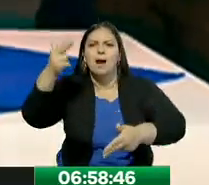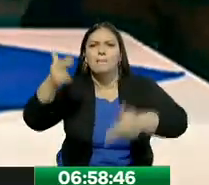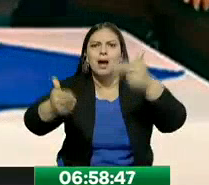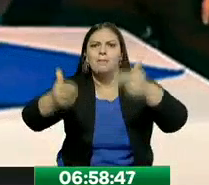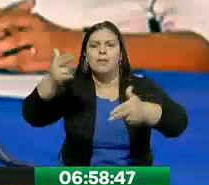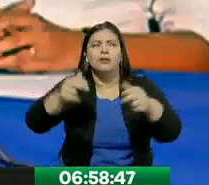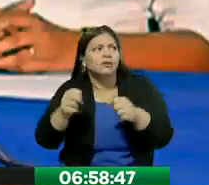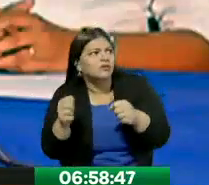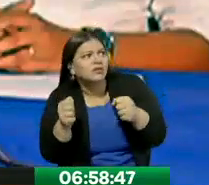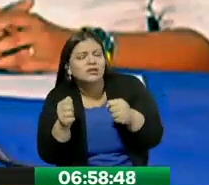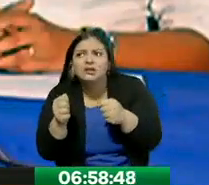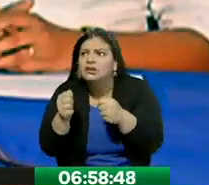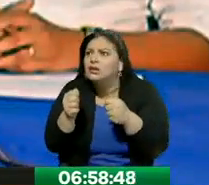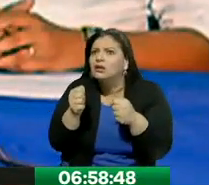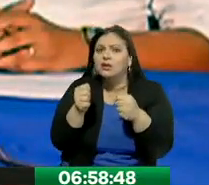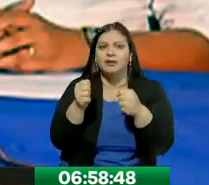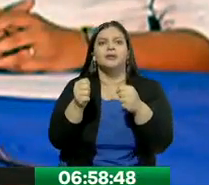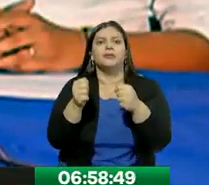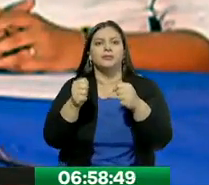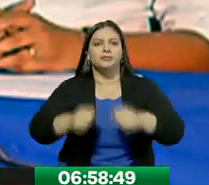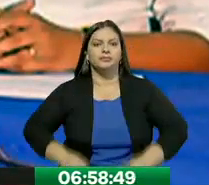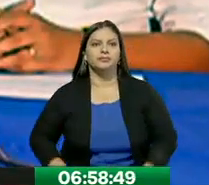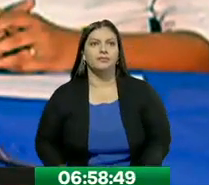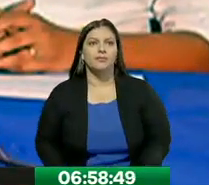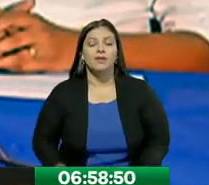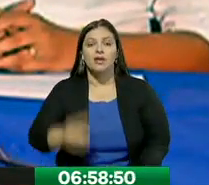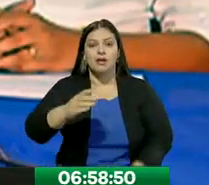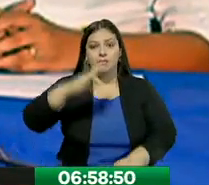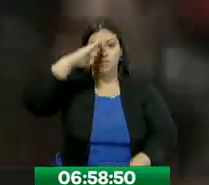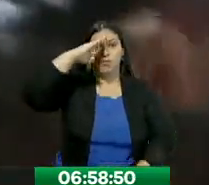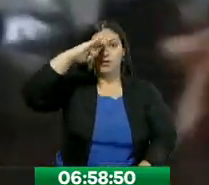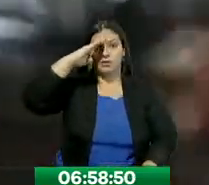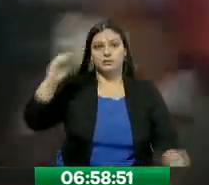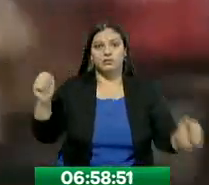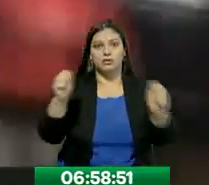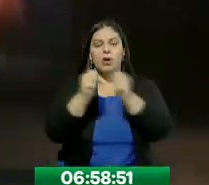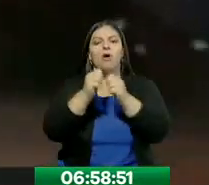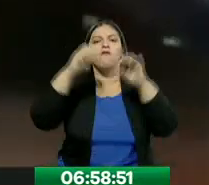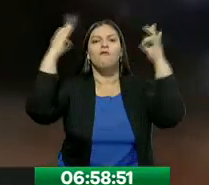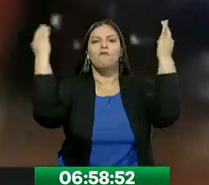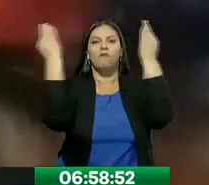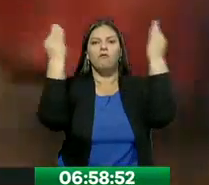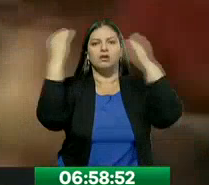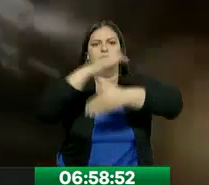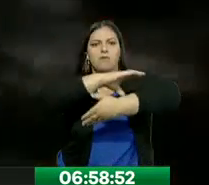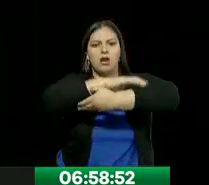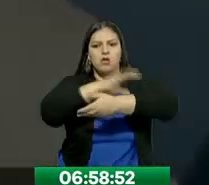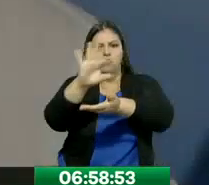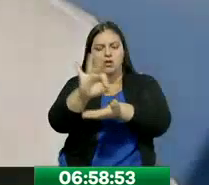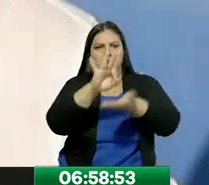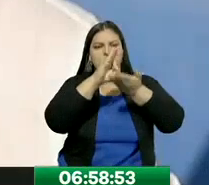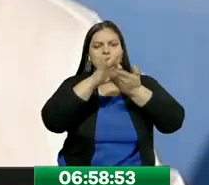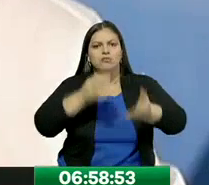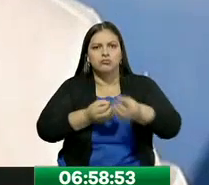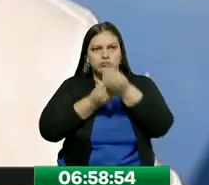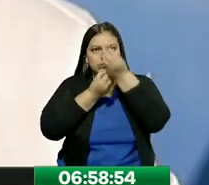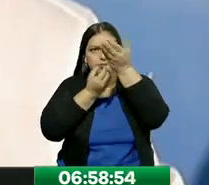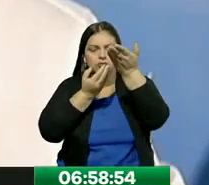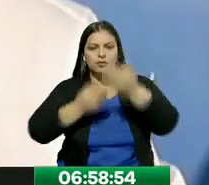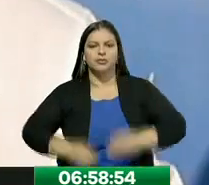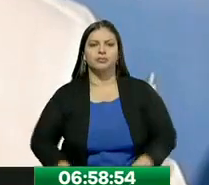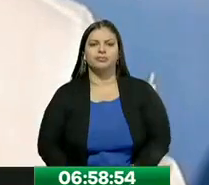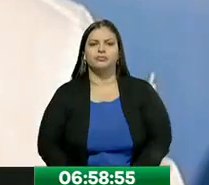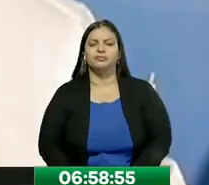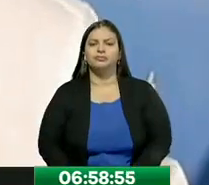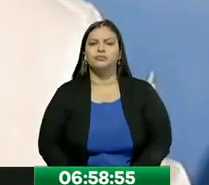Nacional dieron una rueda de prensa descartando tal incidente en aquella zona céntrica y turística de la ciudad. Ha habido en